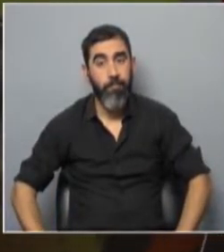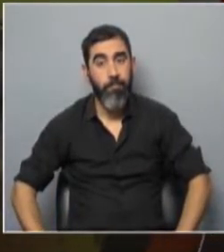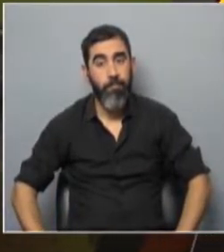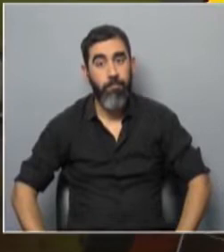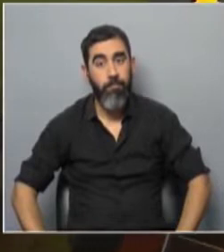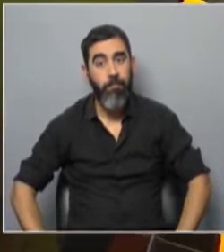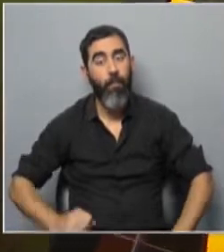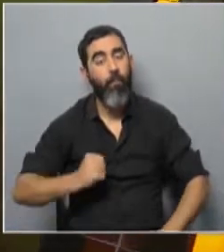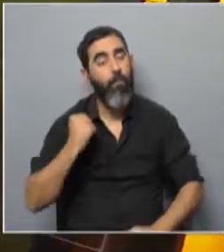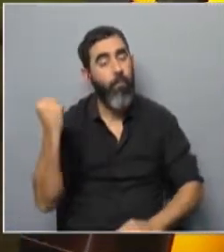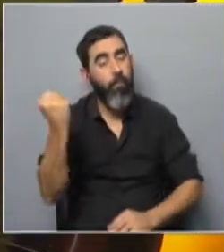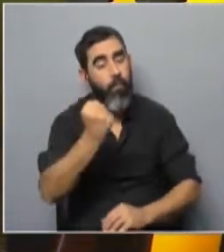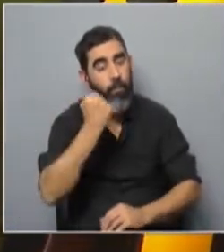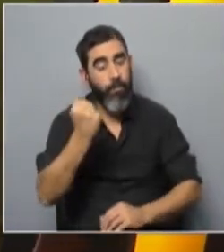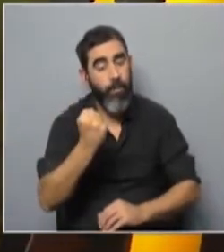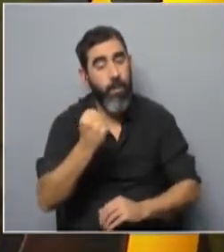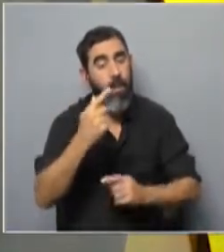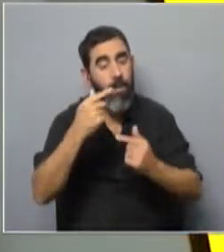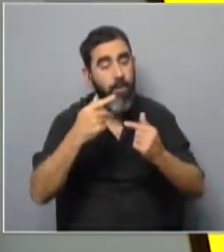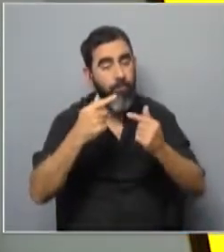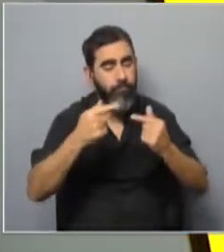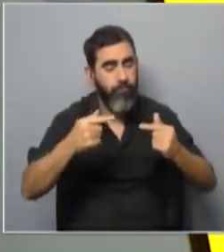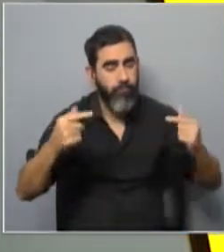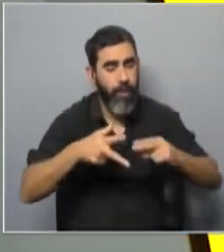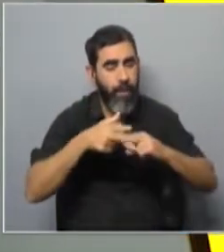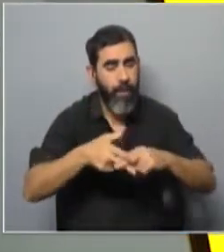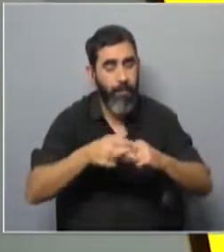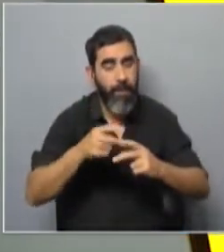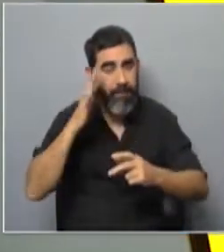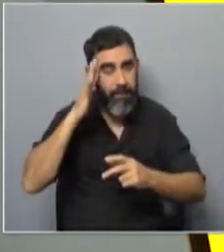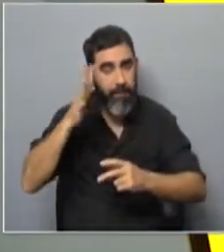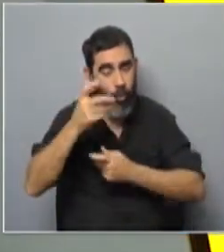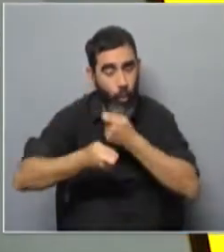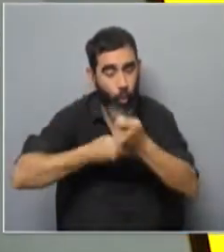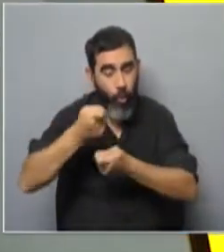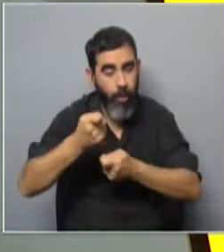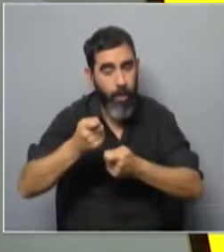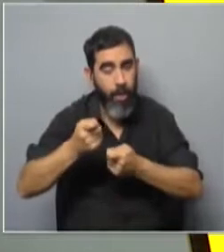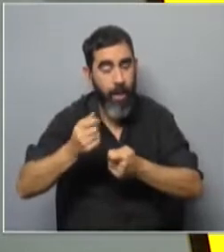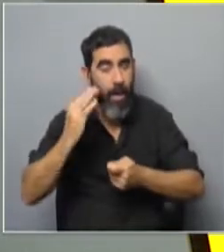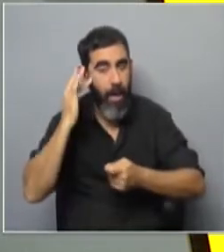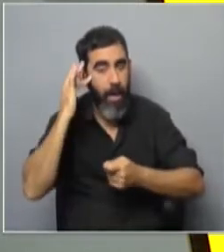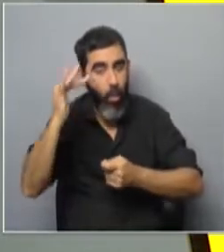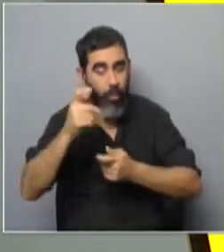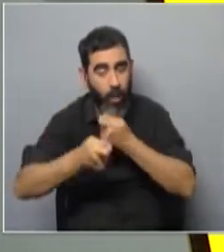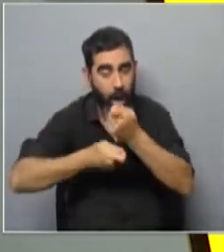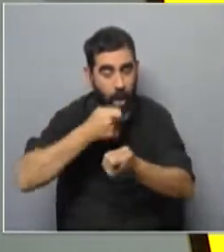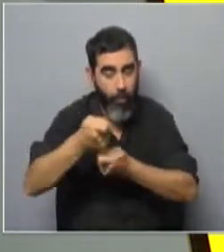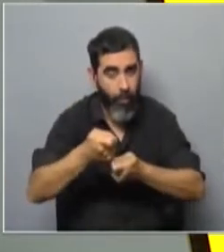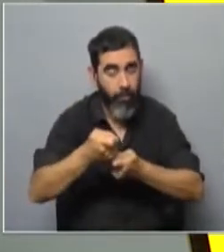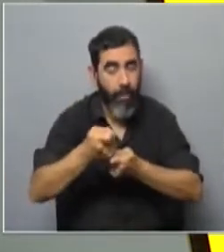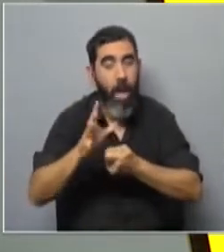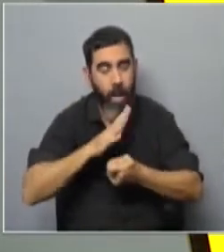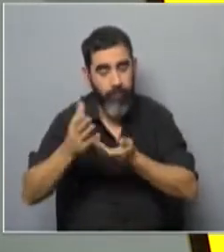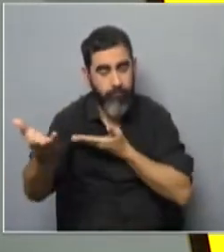Es fundamental, si bien las herramientas que la psicología le aporta a la pedagogía son relativamente permanentes o hay un flujo de ida y